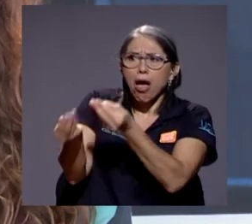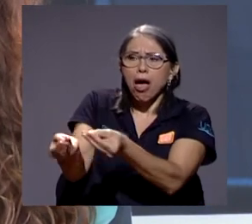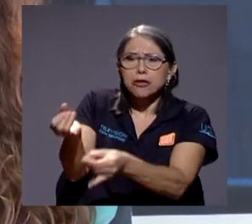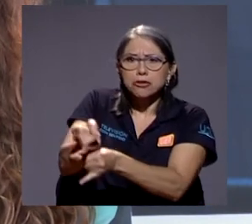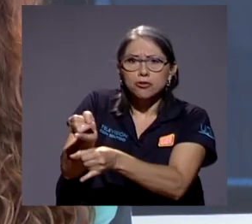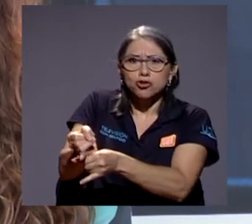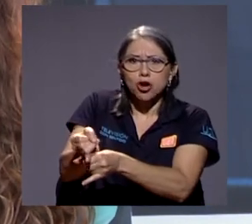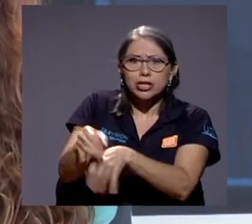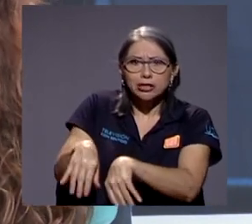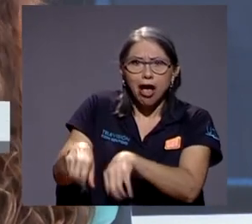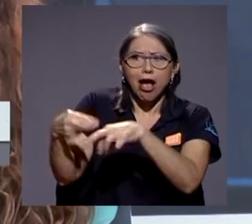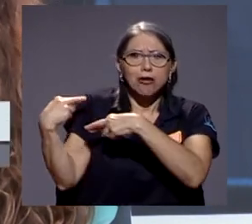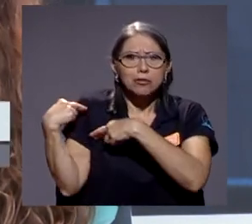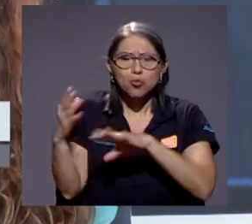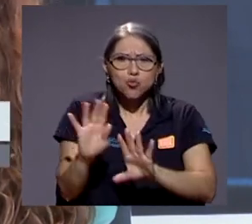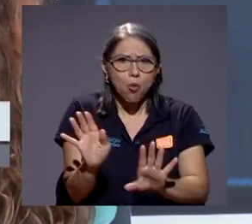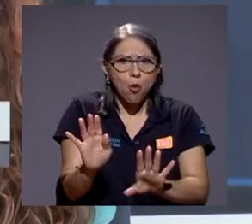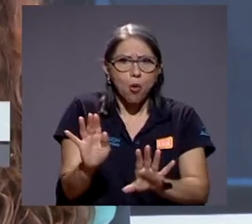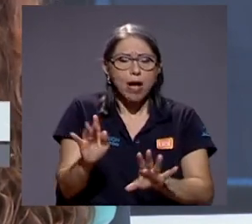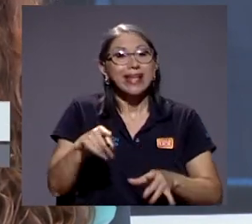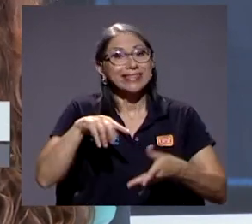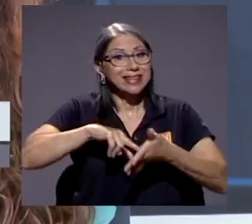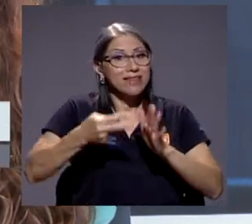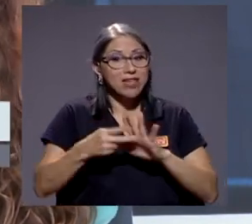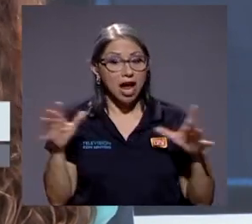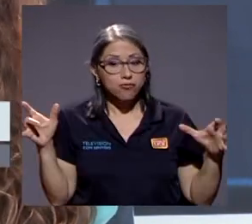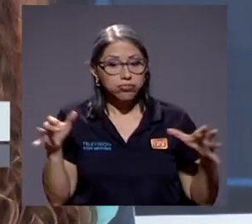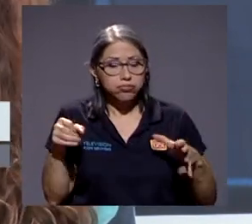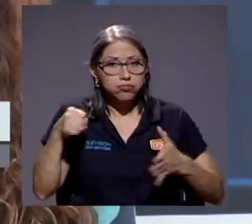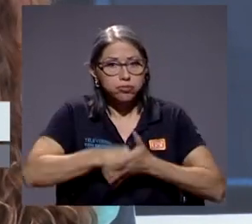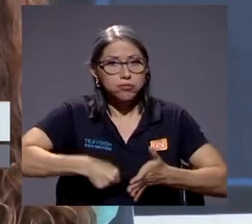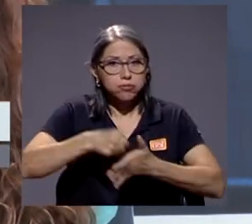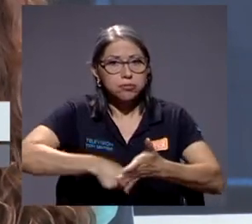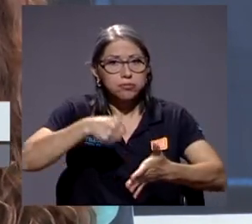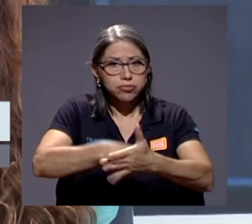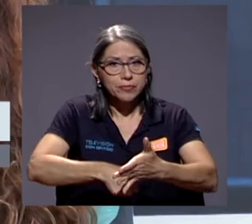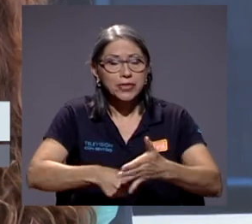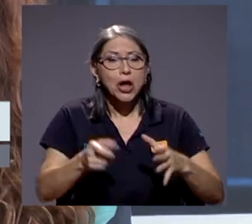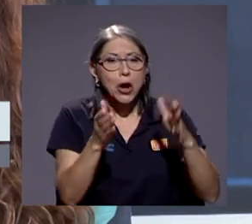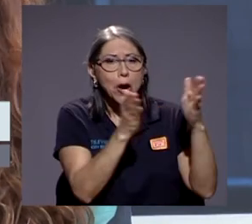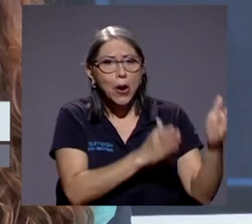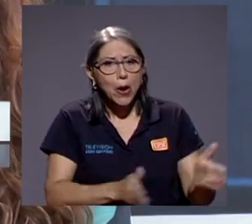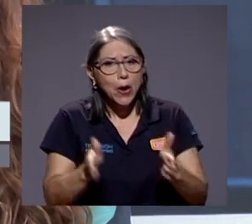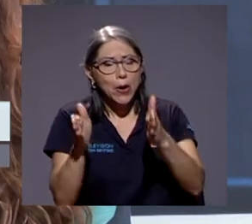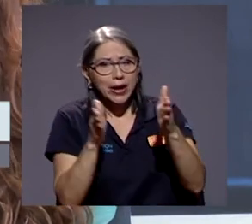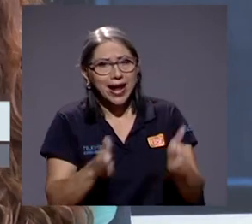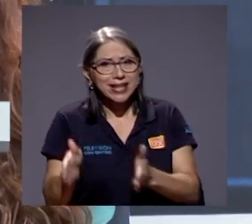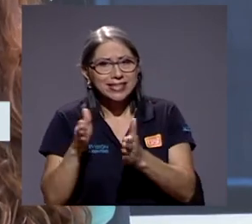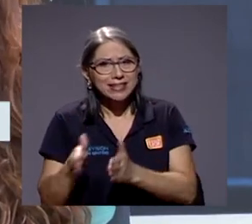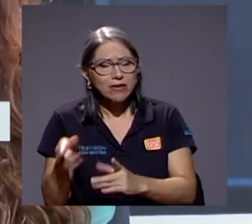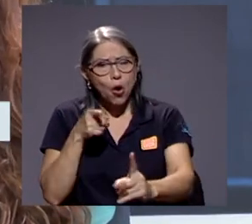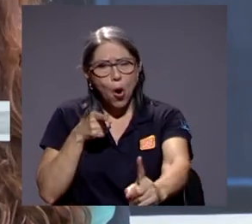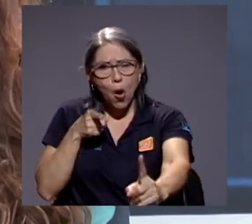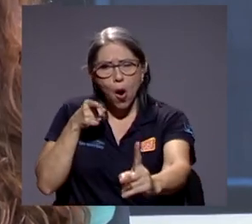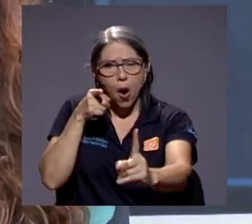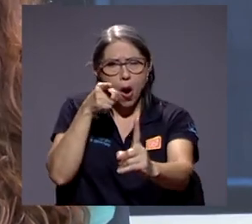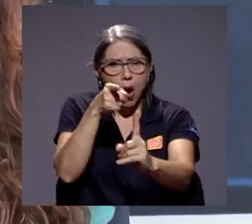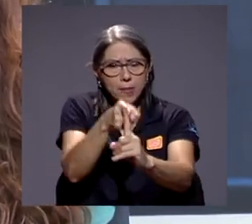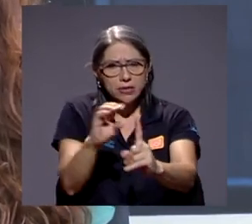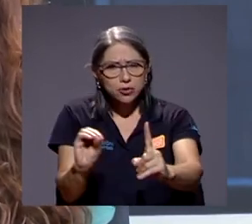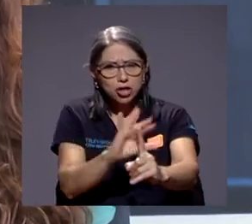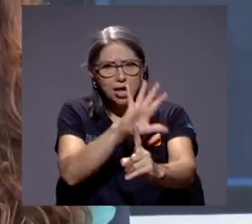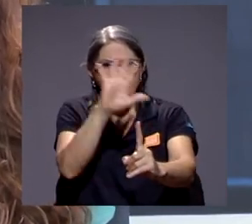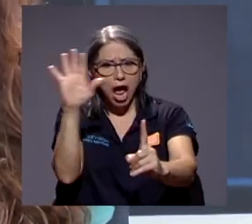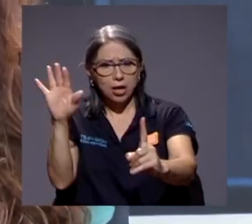así que bueno básicamente es una posición organizativa y buscando objetivos muy precisos y muy claros